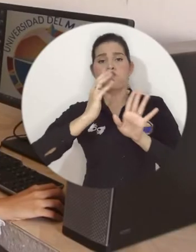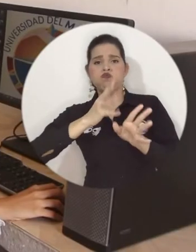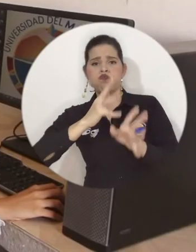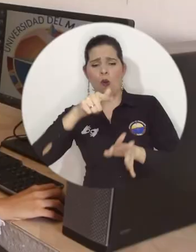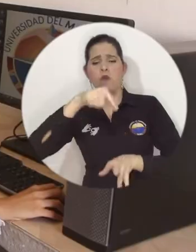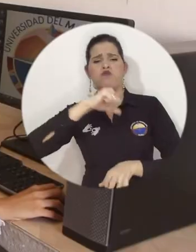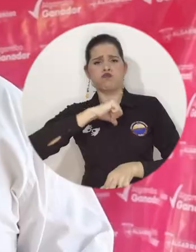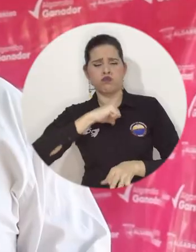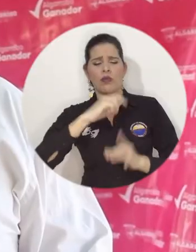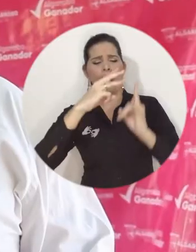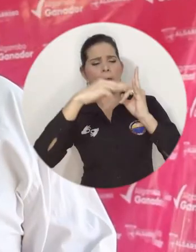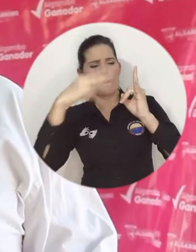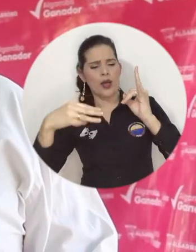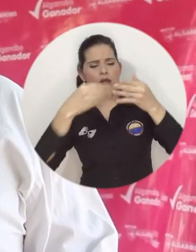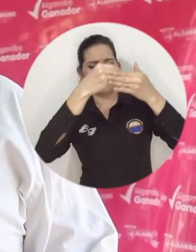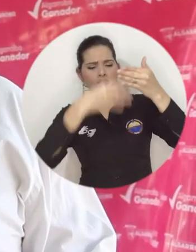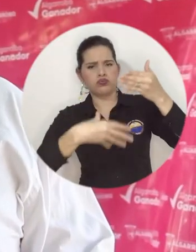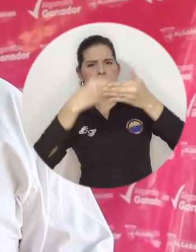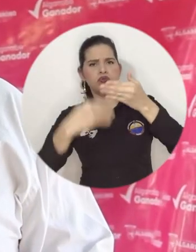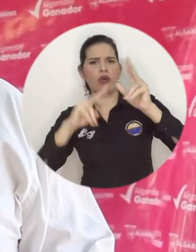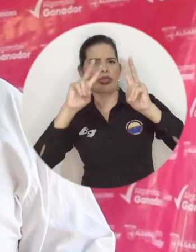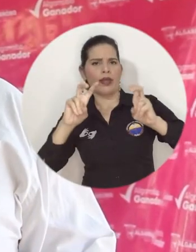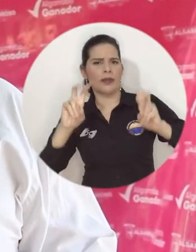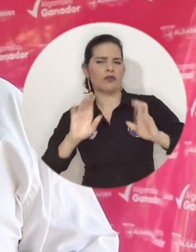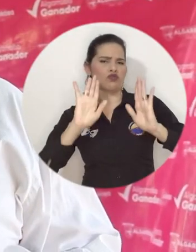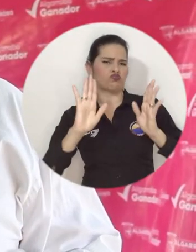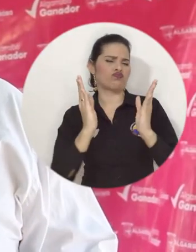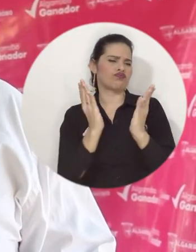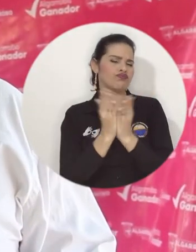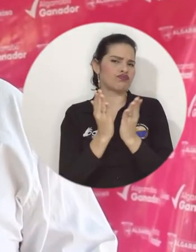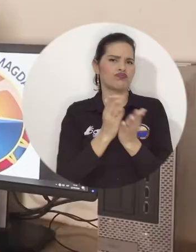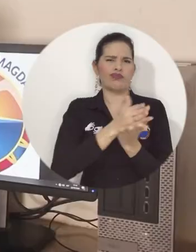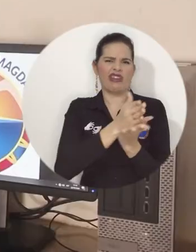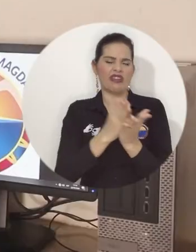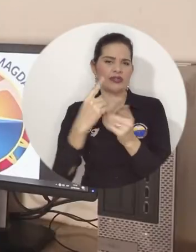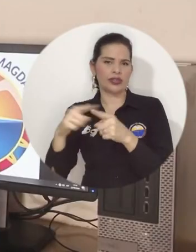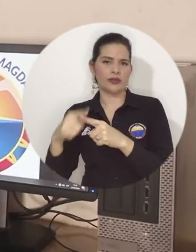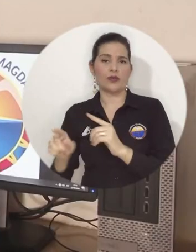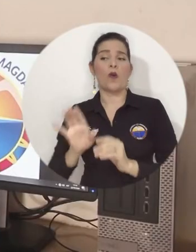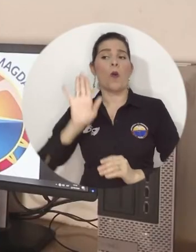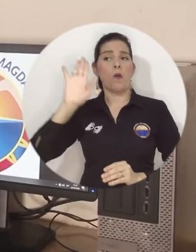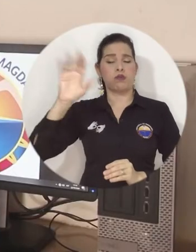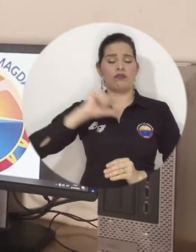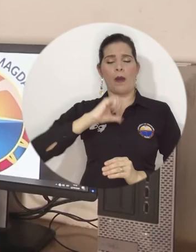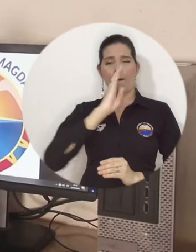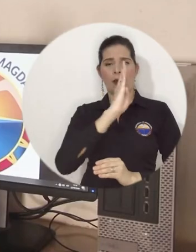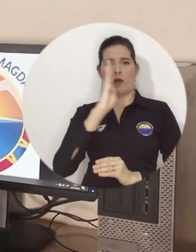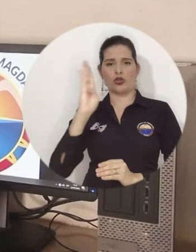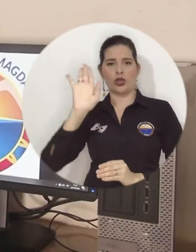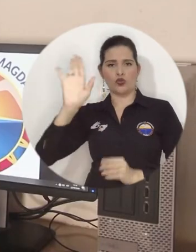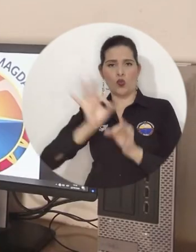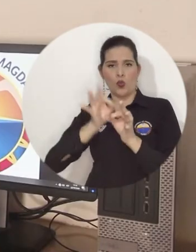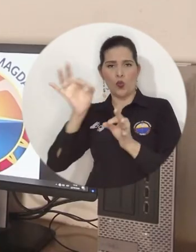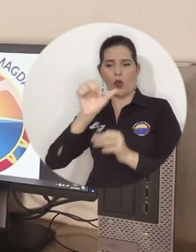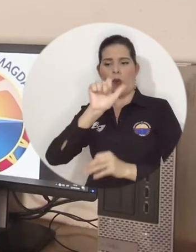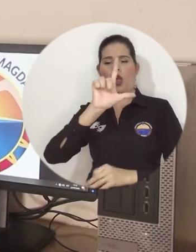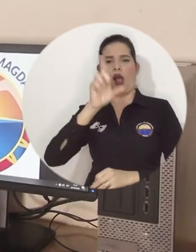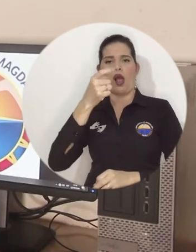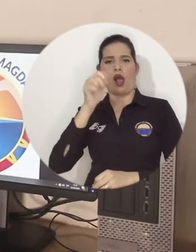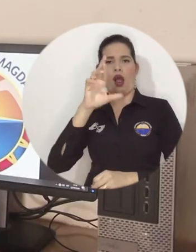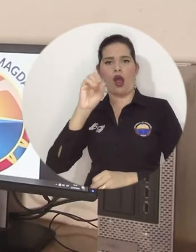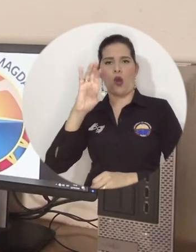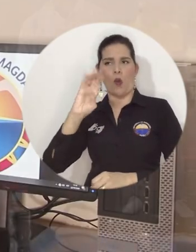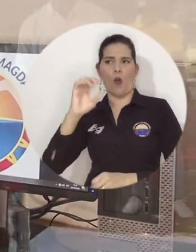Con este convenio, el impacto será un impacto grande. Es un paso importante al desarrollo humano